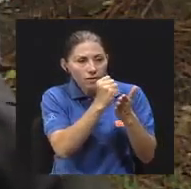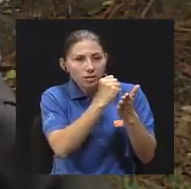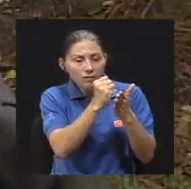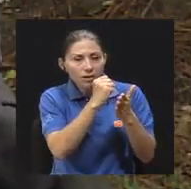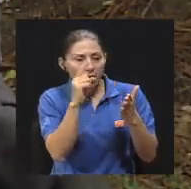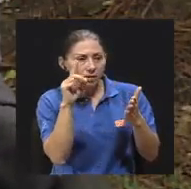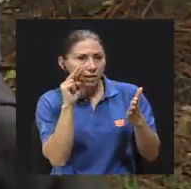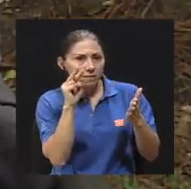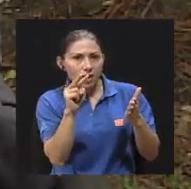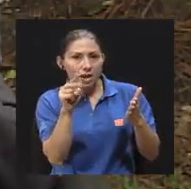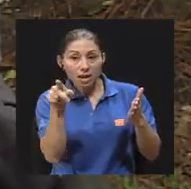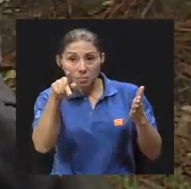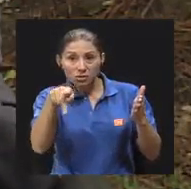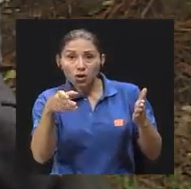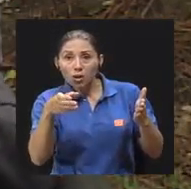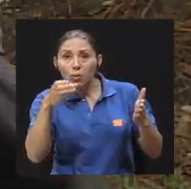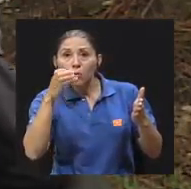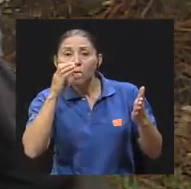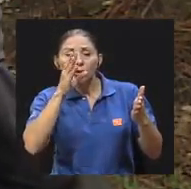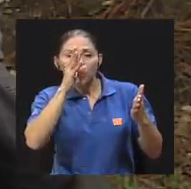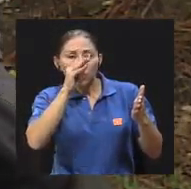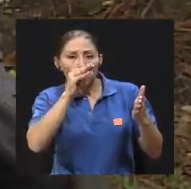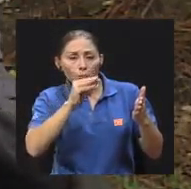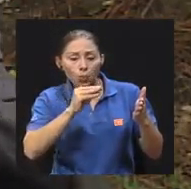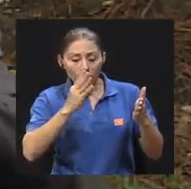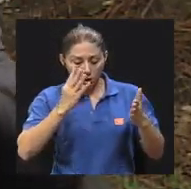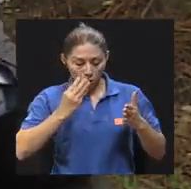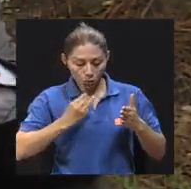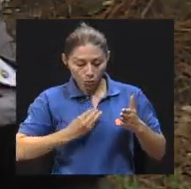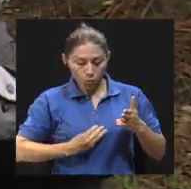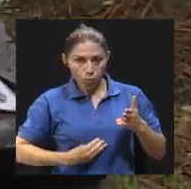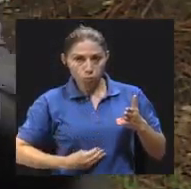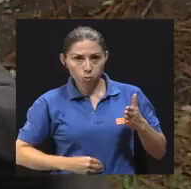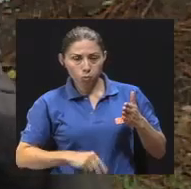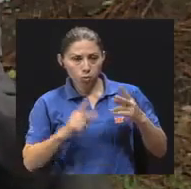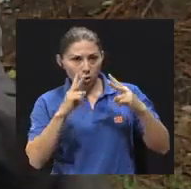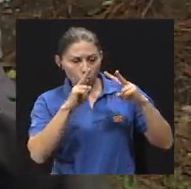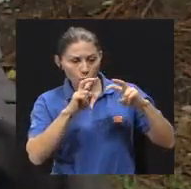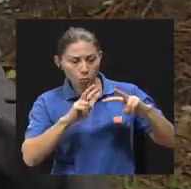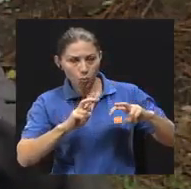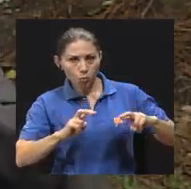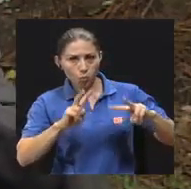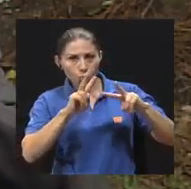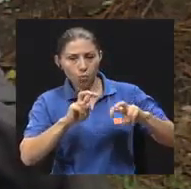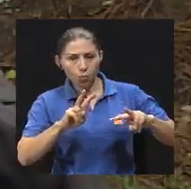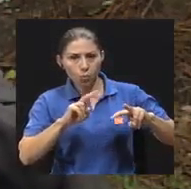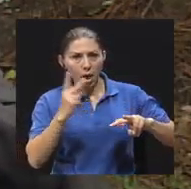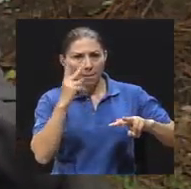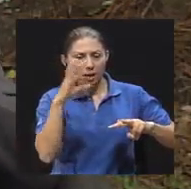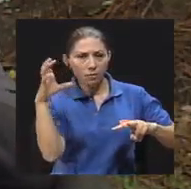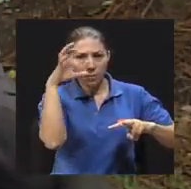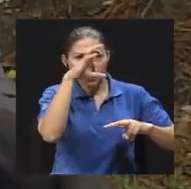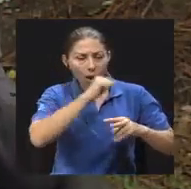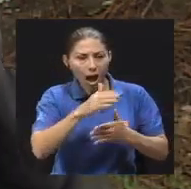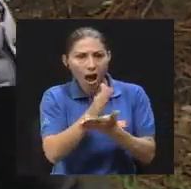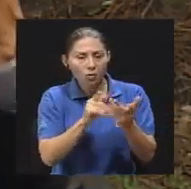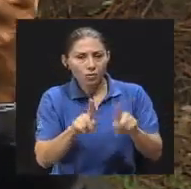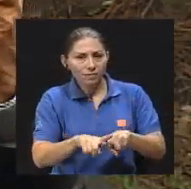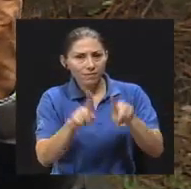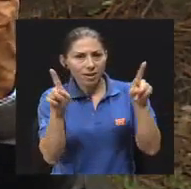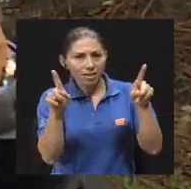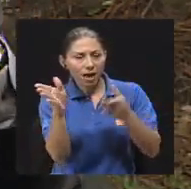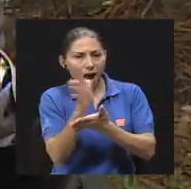líquido, y eso nos permite ver las paredes, tanto del esófago, del estómago, a ver si tiene algo que es diferente, que